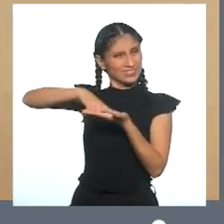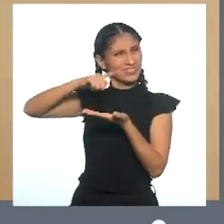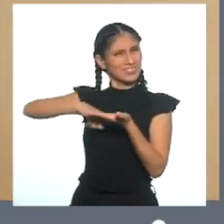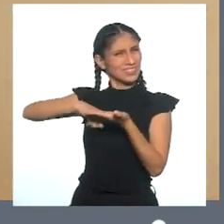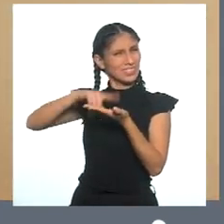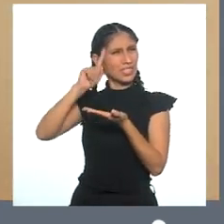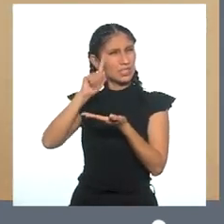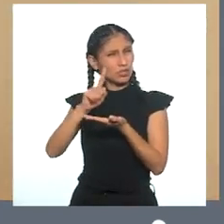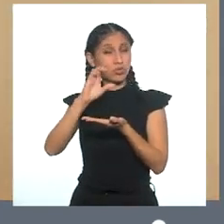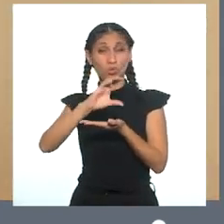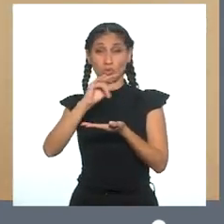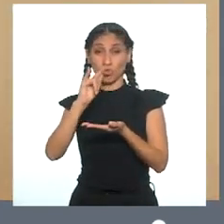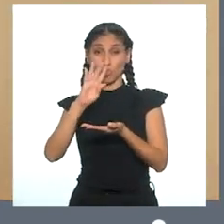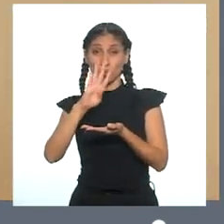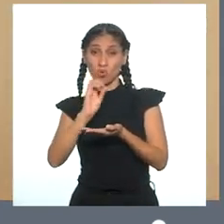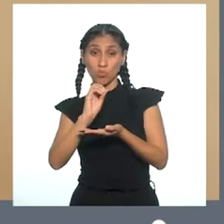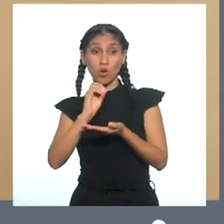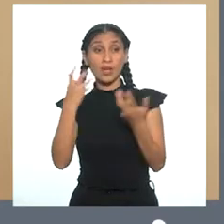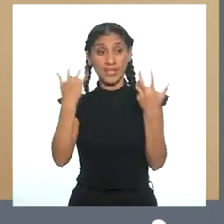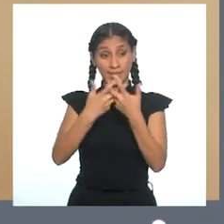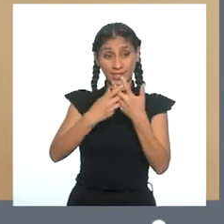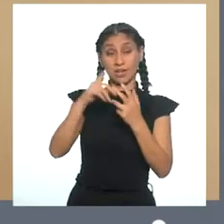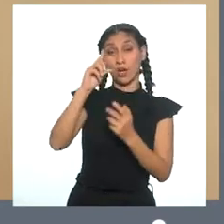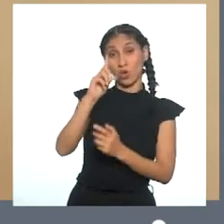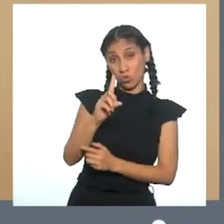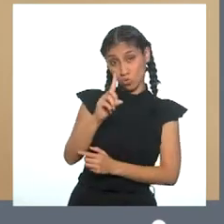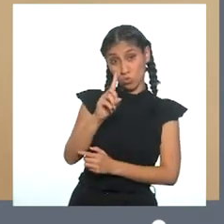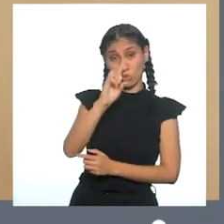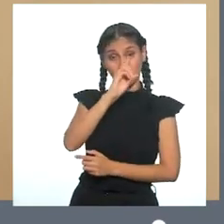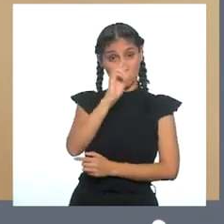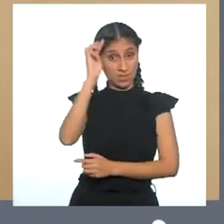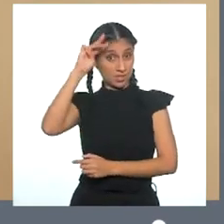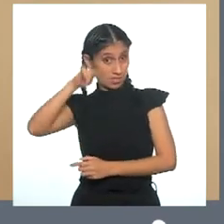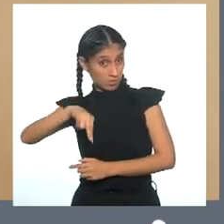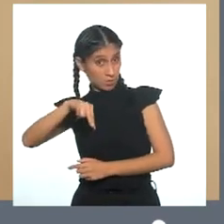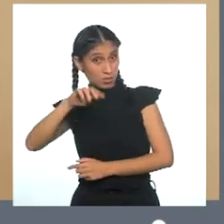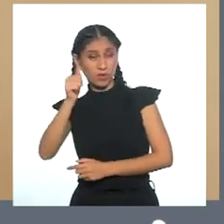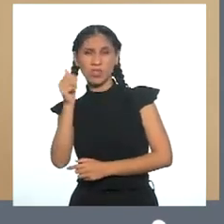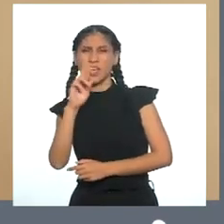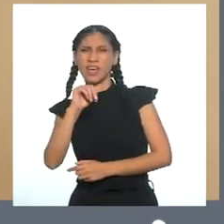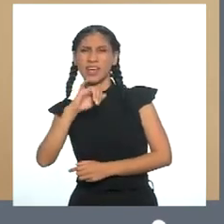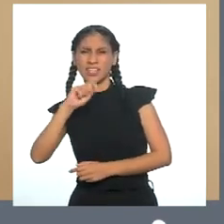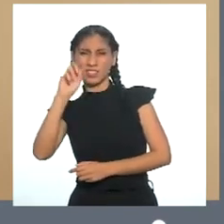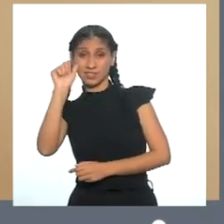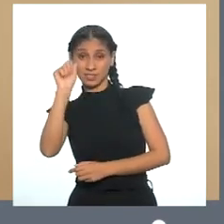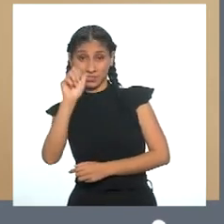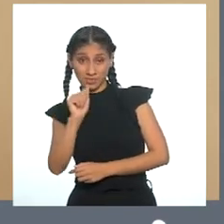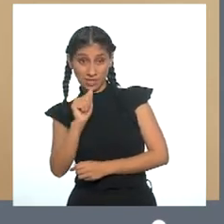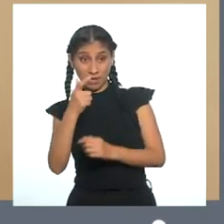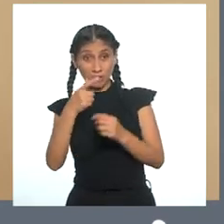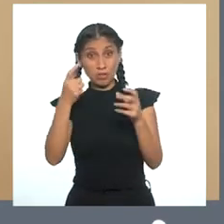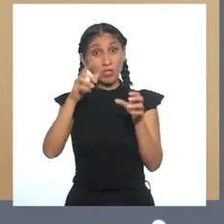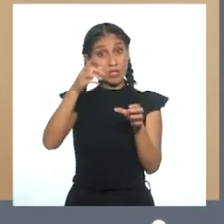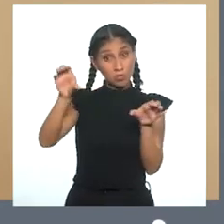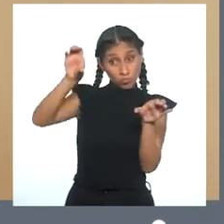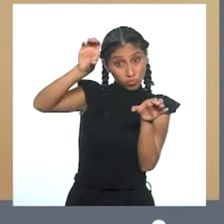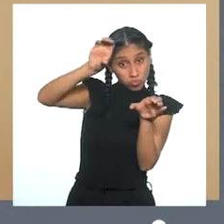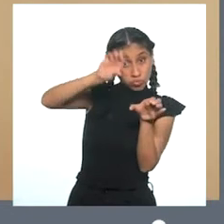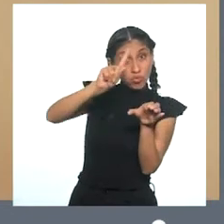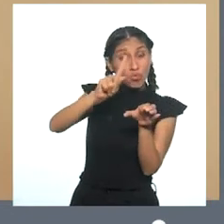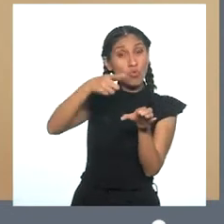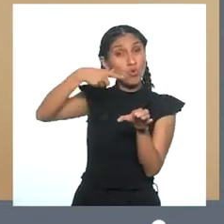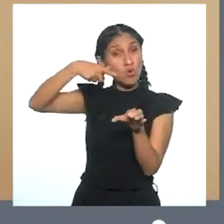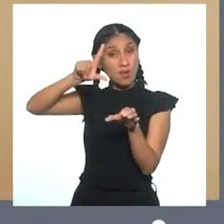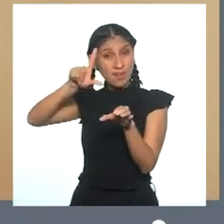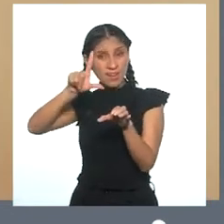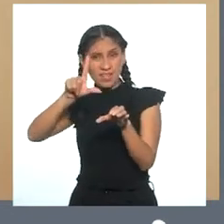Este es un cubo de 1 decímetro de arista. Si lo llenamos con 1 litro de agua, este queda exactamente cubierto